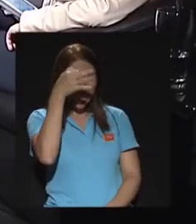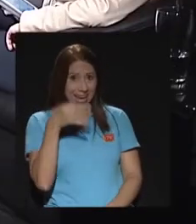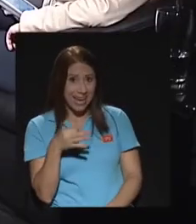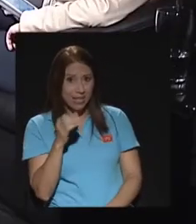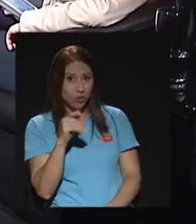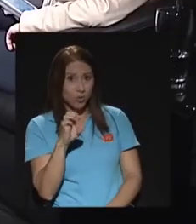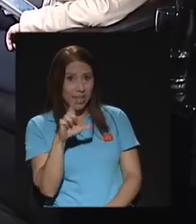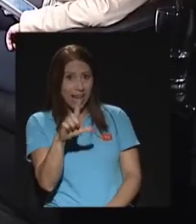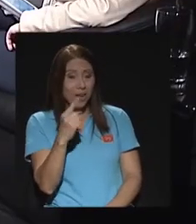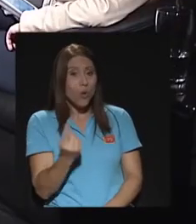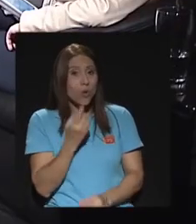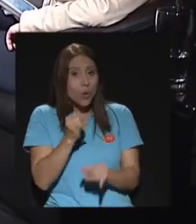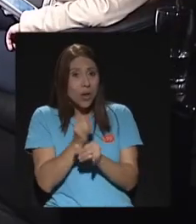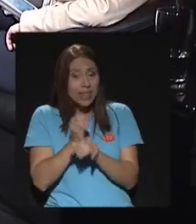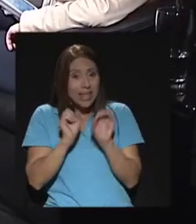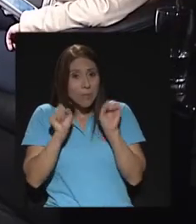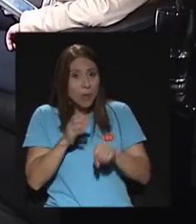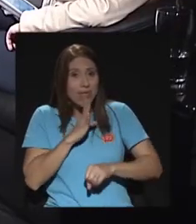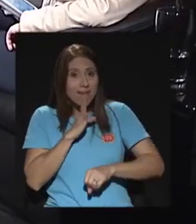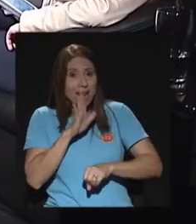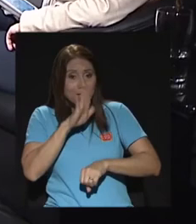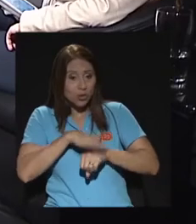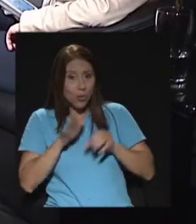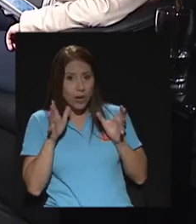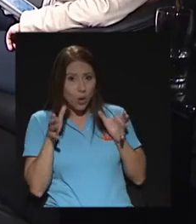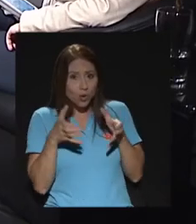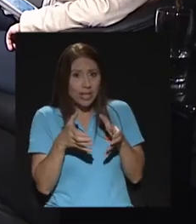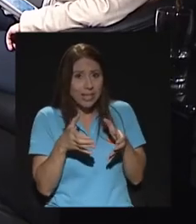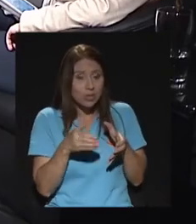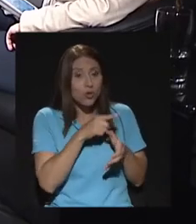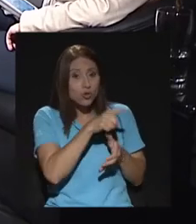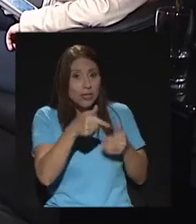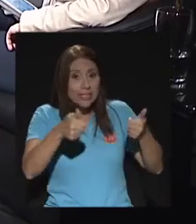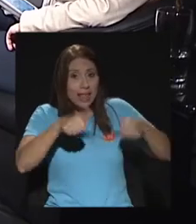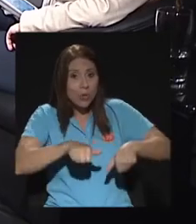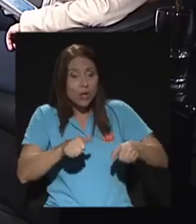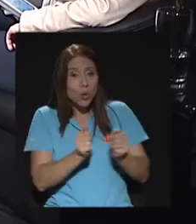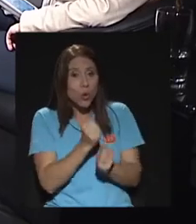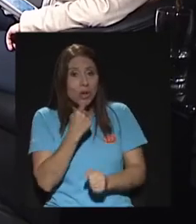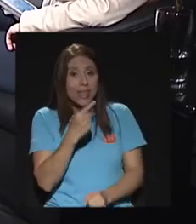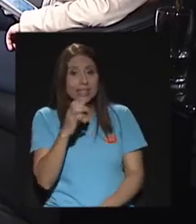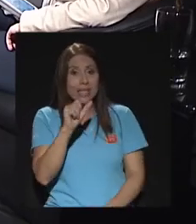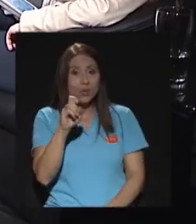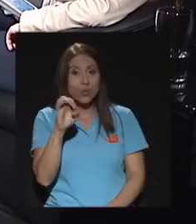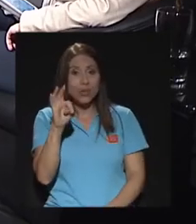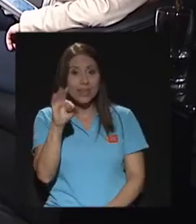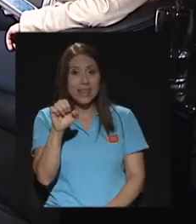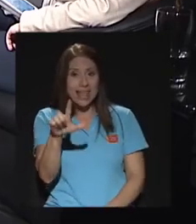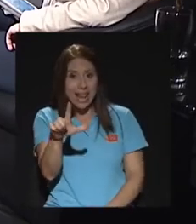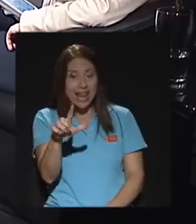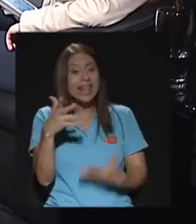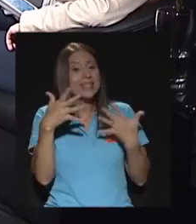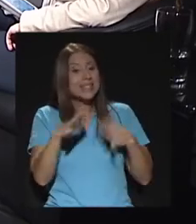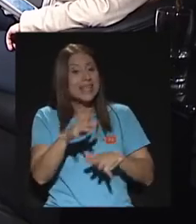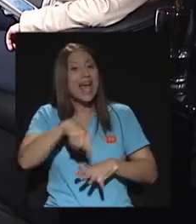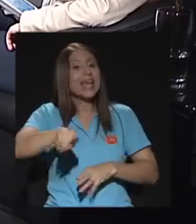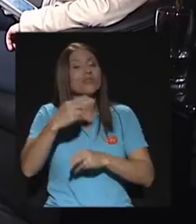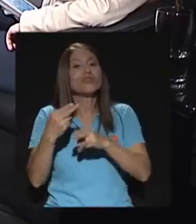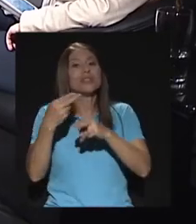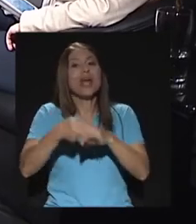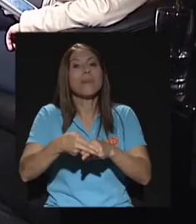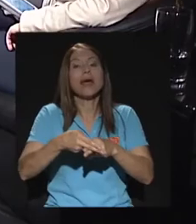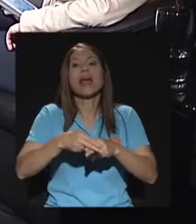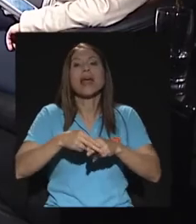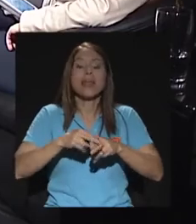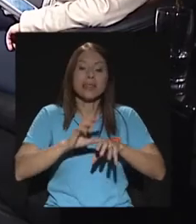que puede hablar sobre concentración. Entonces, si usted está de acuerdo con lo que Sutel dice, Sutel ya ha determinado lo que Sutel llama de concentración